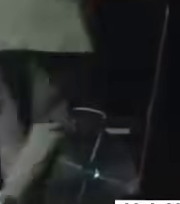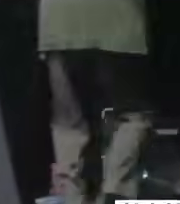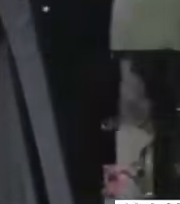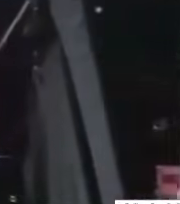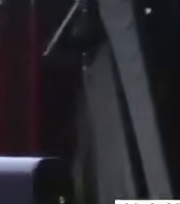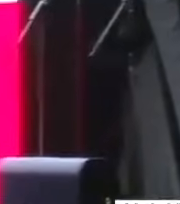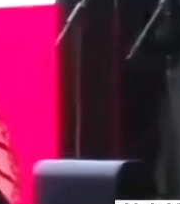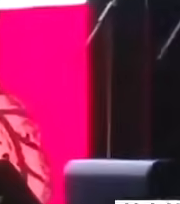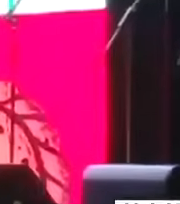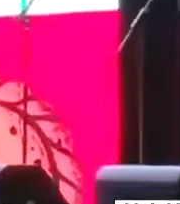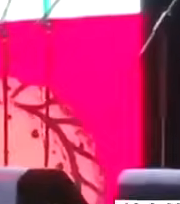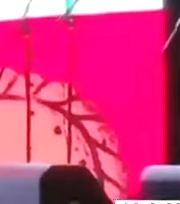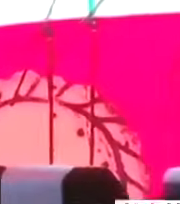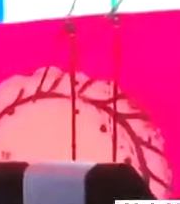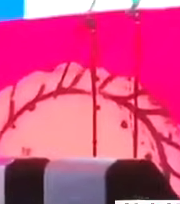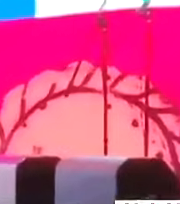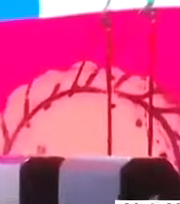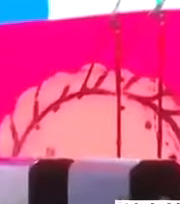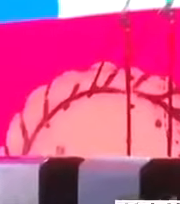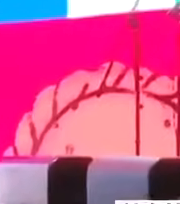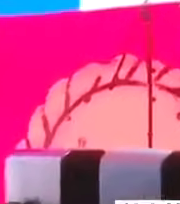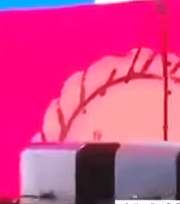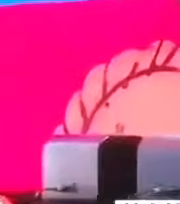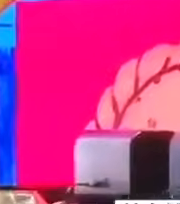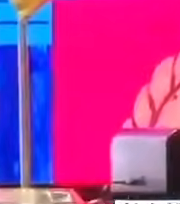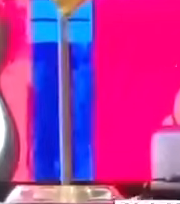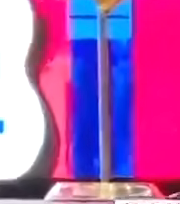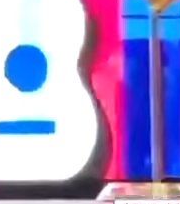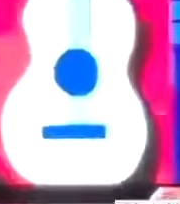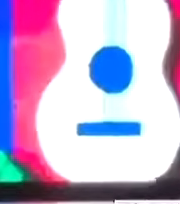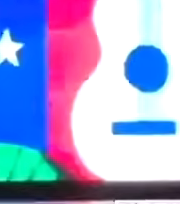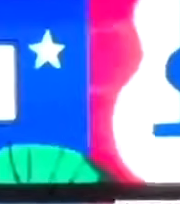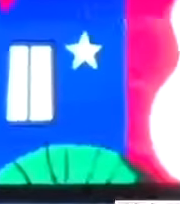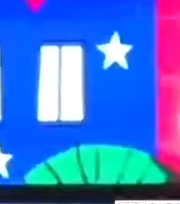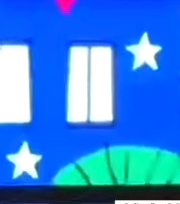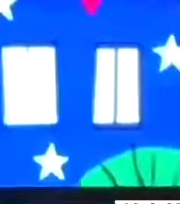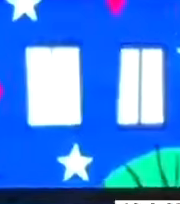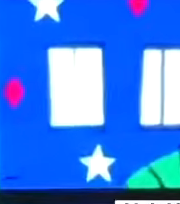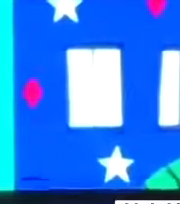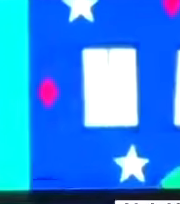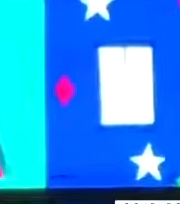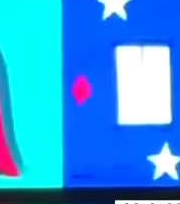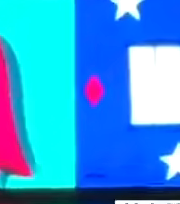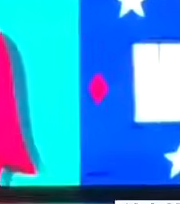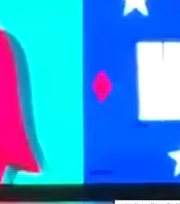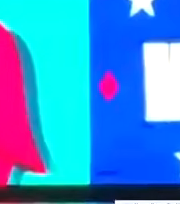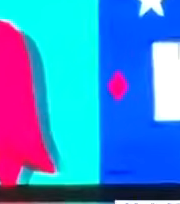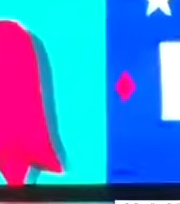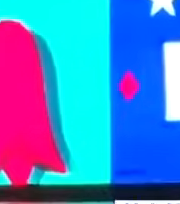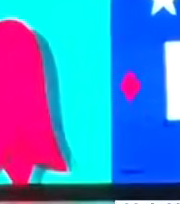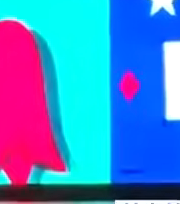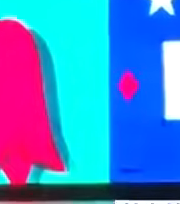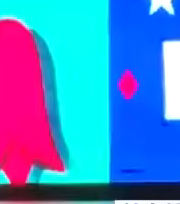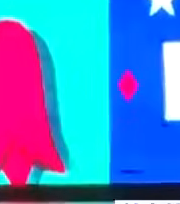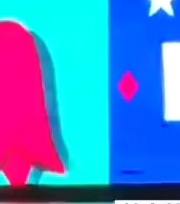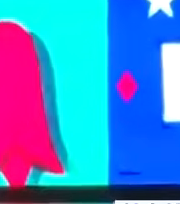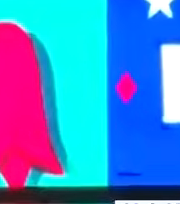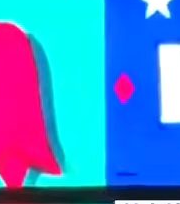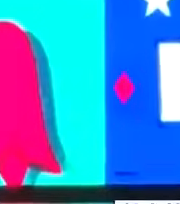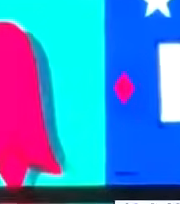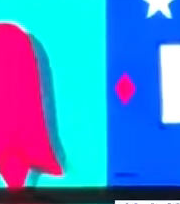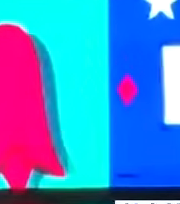entró, lo vio que se apuntaba la rodilla y nos pasó el dato de inmediato y comenzó a confirmarlo. Así es que estábamos